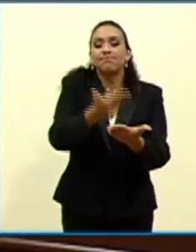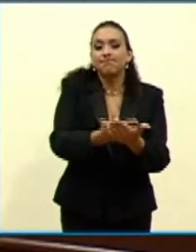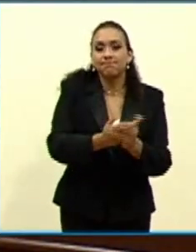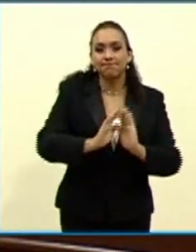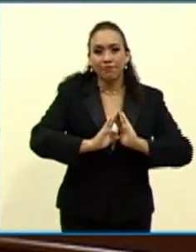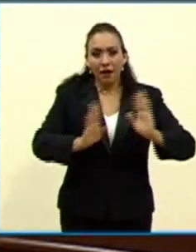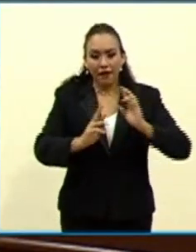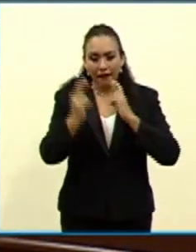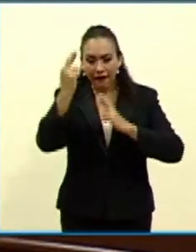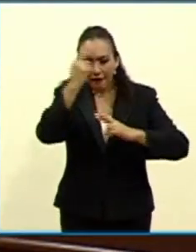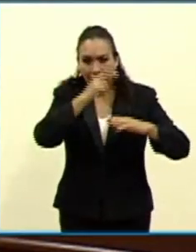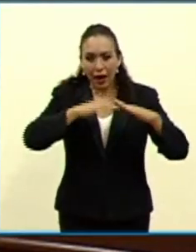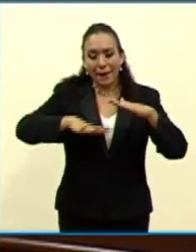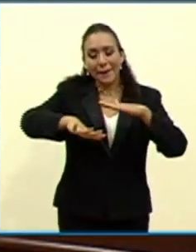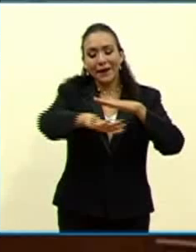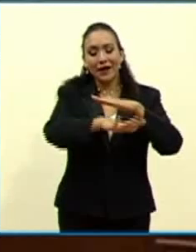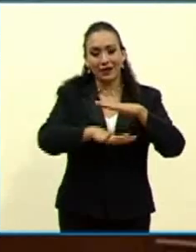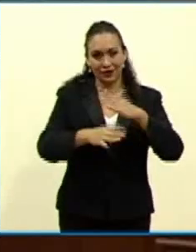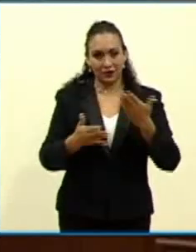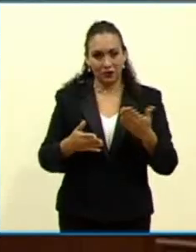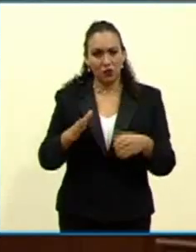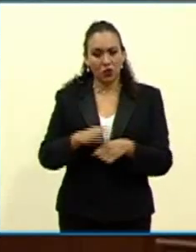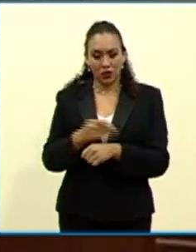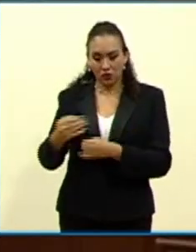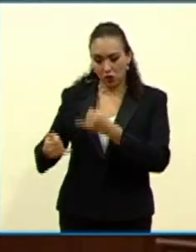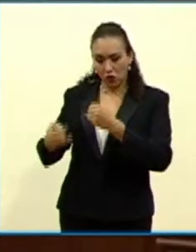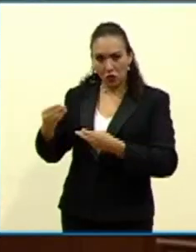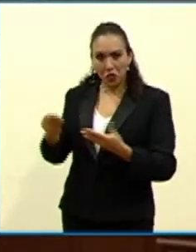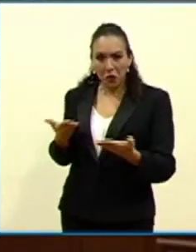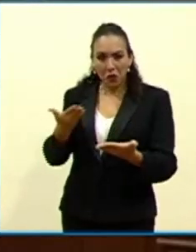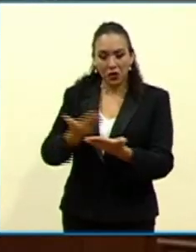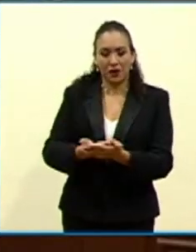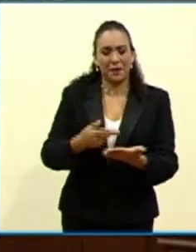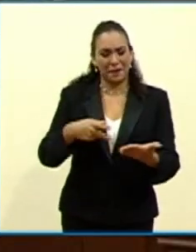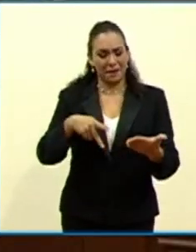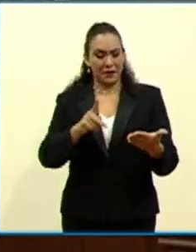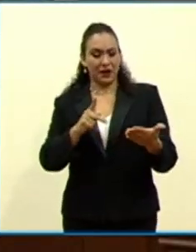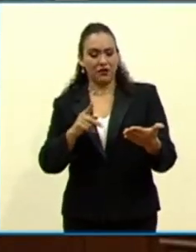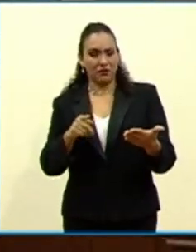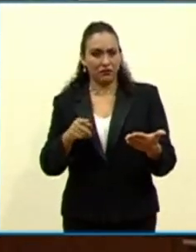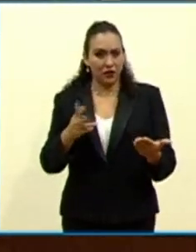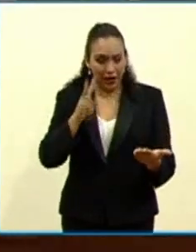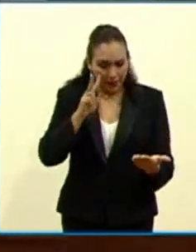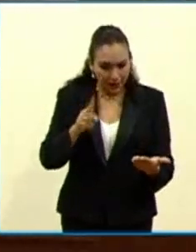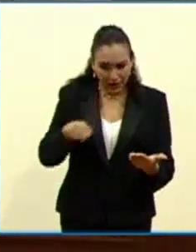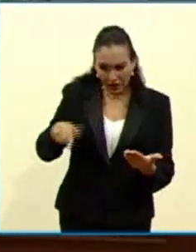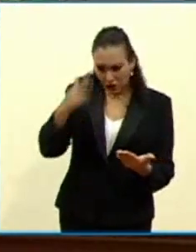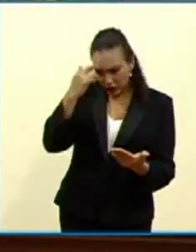el análisis de lo que piden jueces y magistrados sin prejuzgar si tienen o